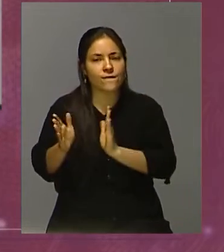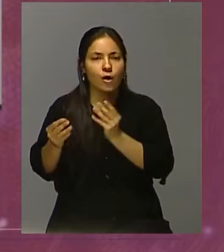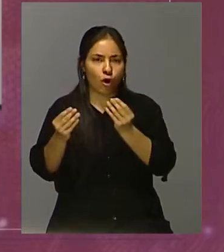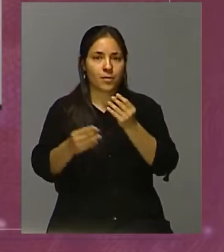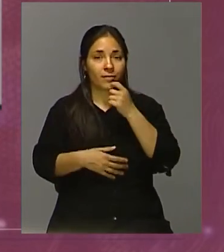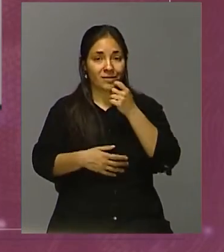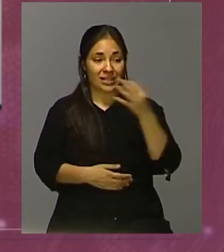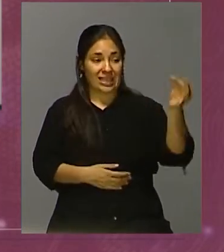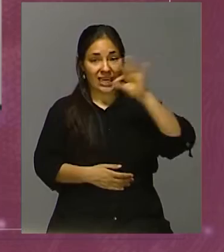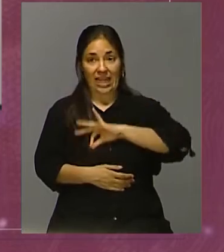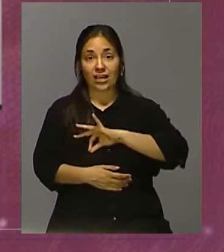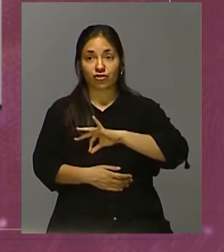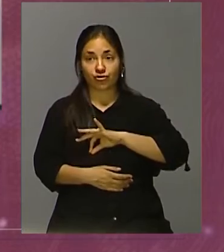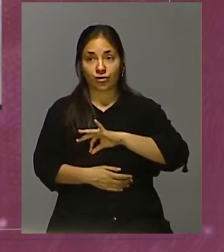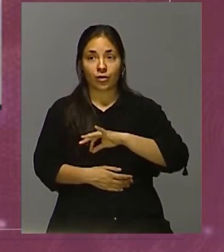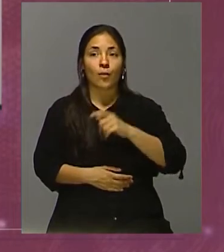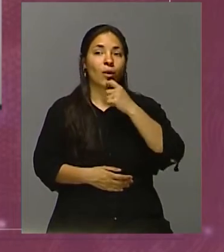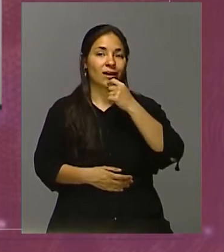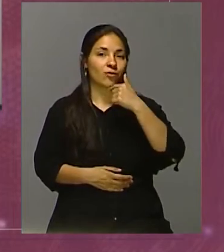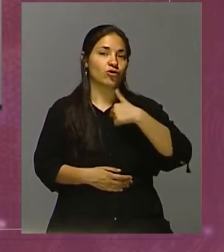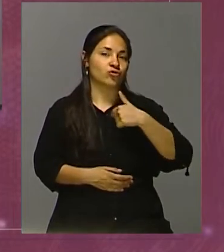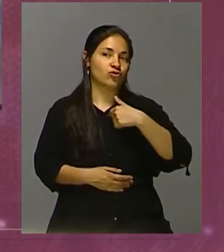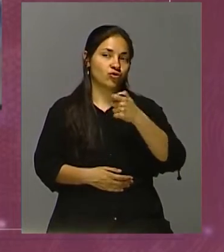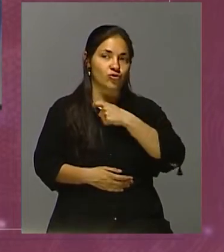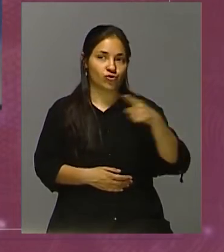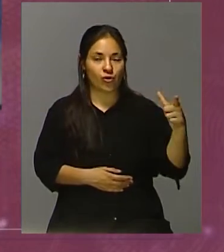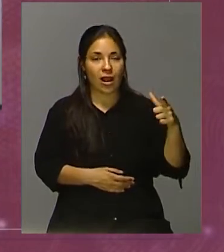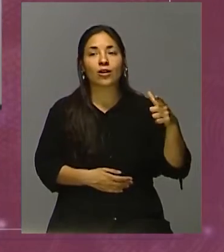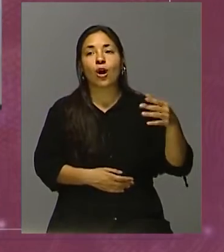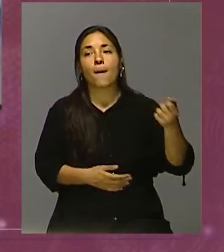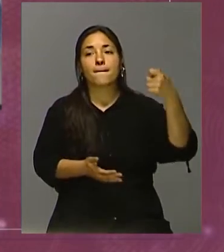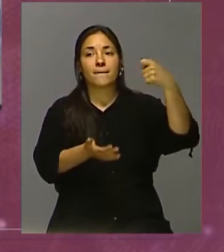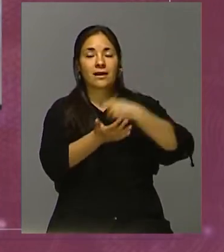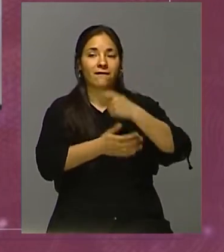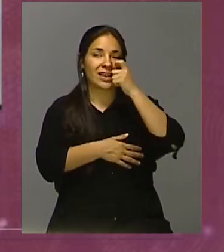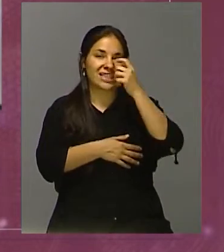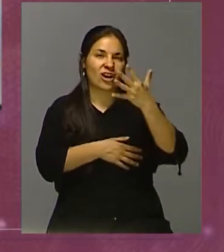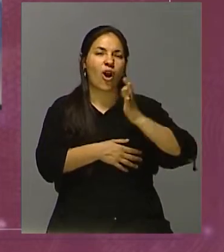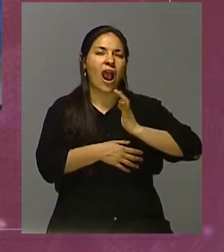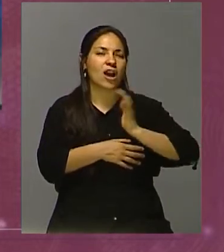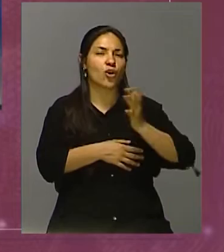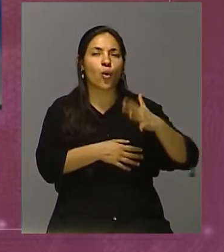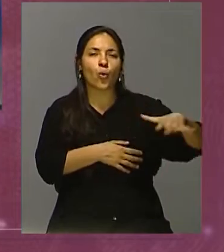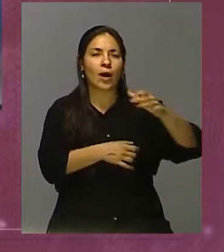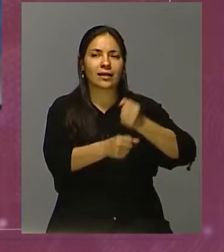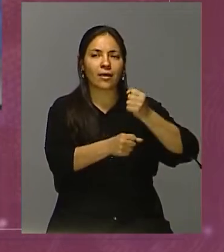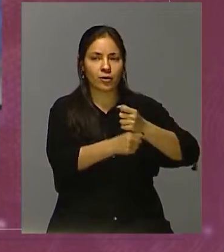es fundamental. No todos, yo tengo un ingreso porque estoy en relación de dependencia, trabajo hace 25 años en un lugar, tengo un sueldo determinado,